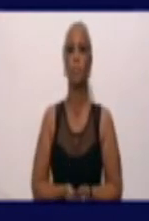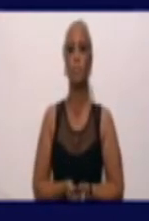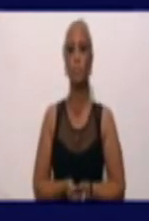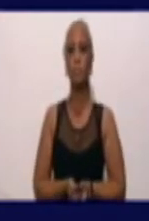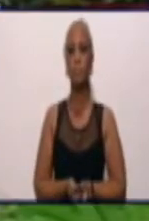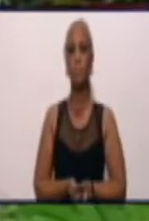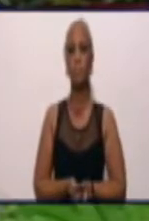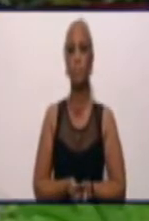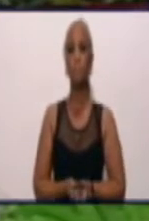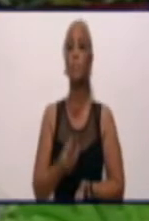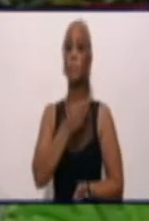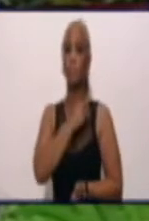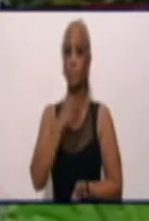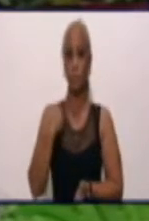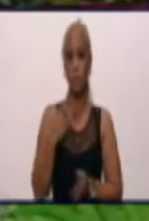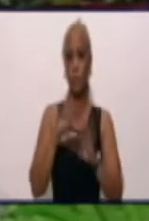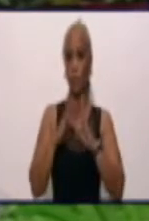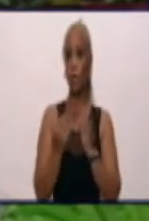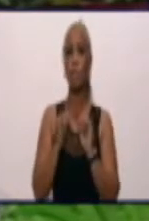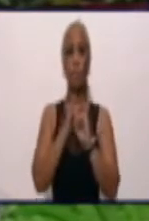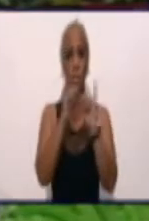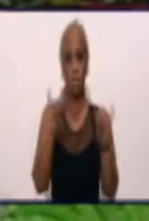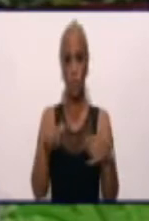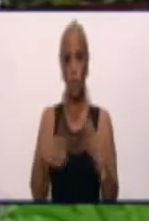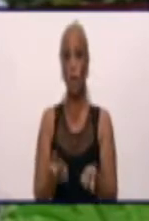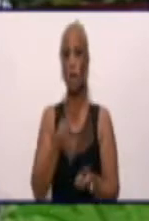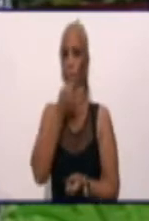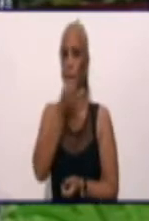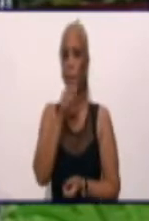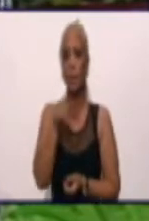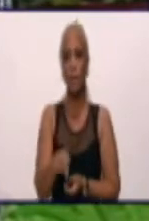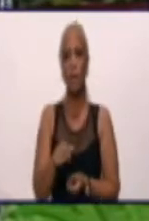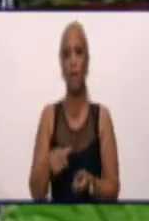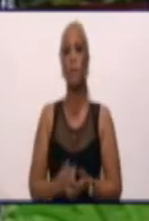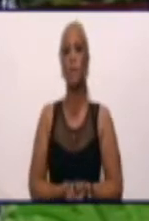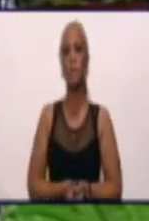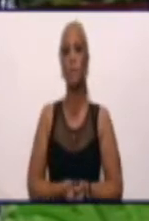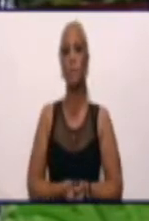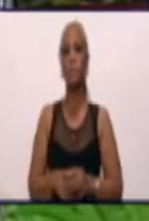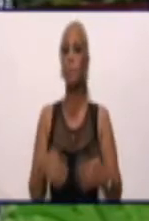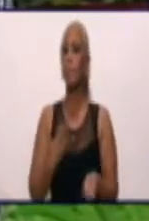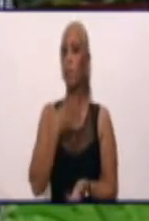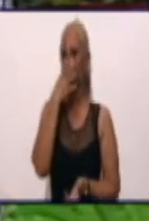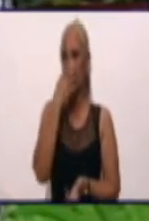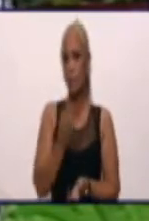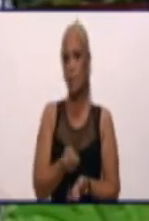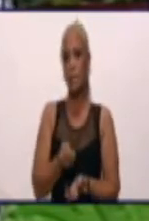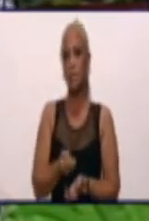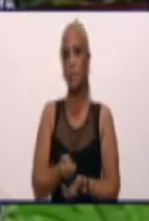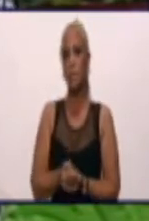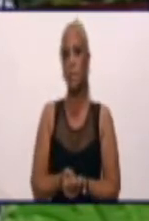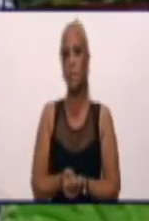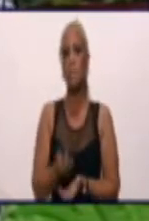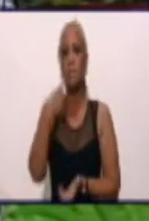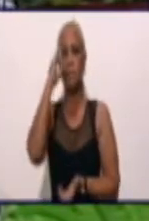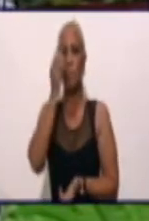En los datos que usted nos ofrece en la jornada de hoy, me gustaría que, si usted